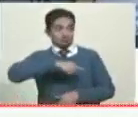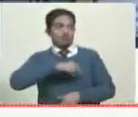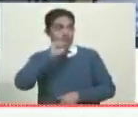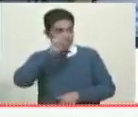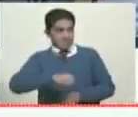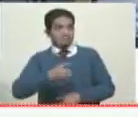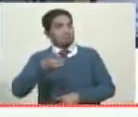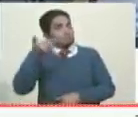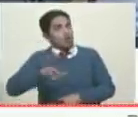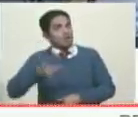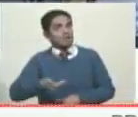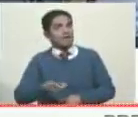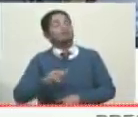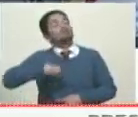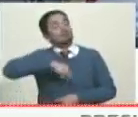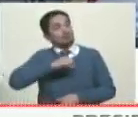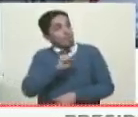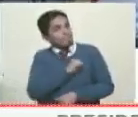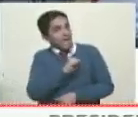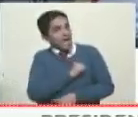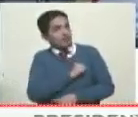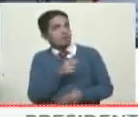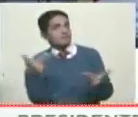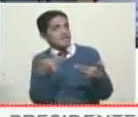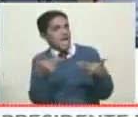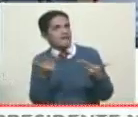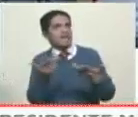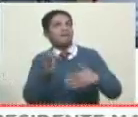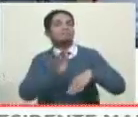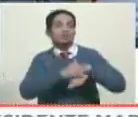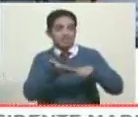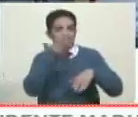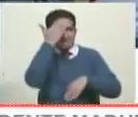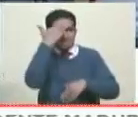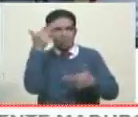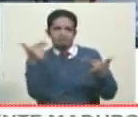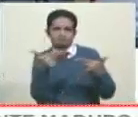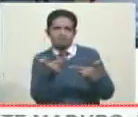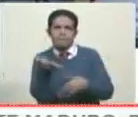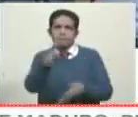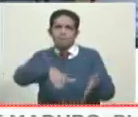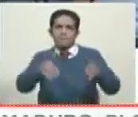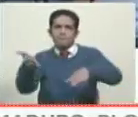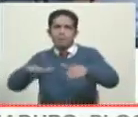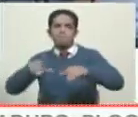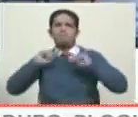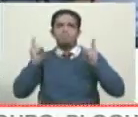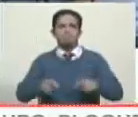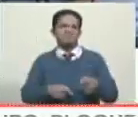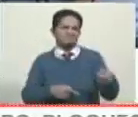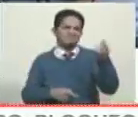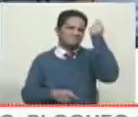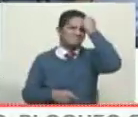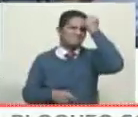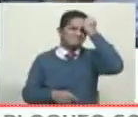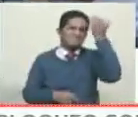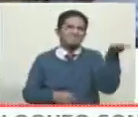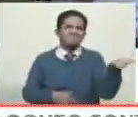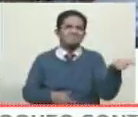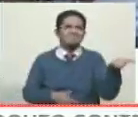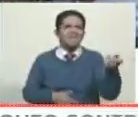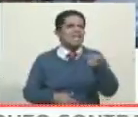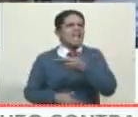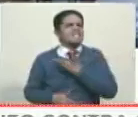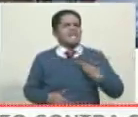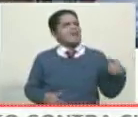y que si le tenemos una guerra civil porque sabemos lo que significa una guerra civil en la insensatez de quienes quieren ser